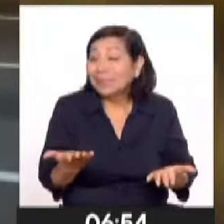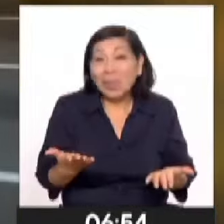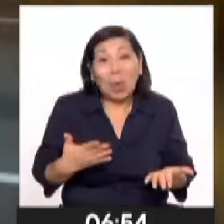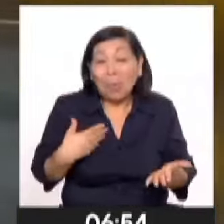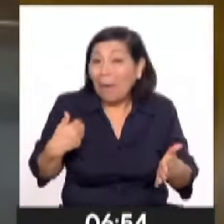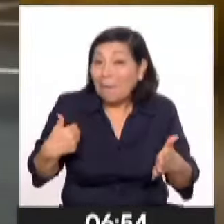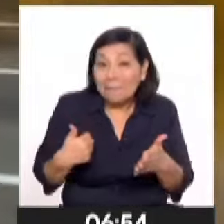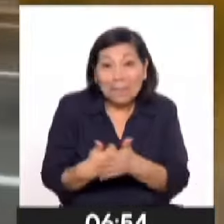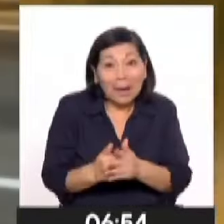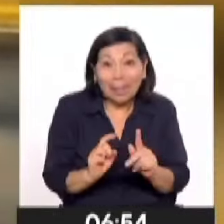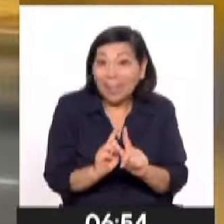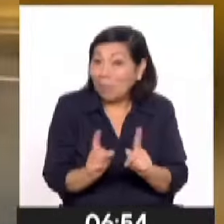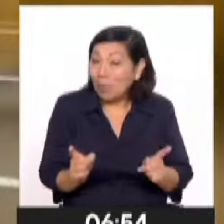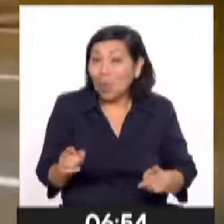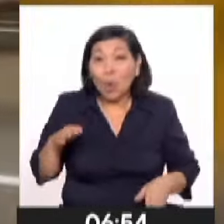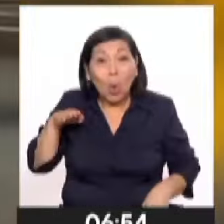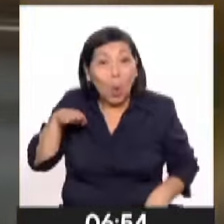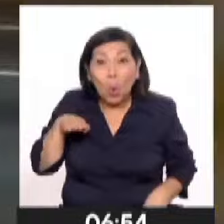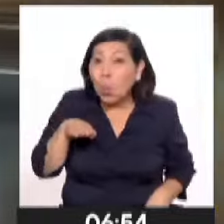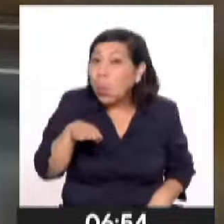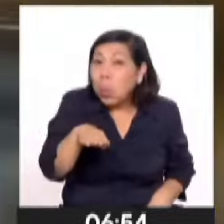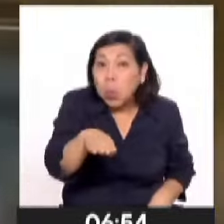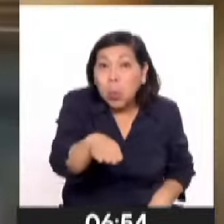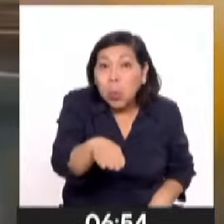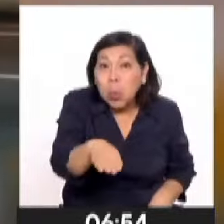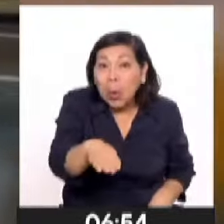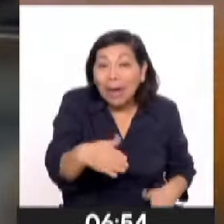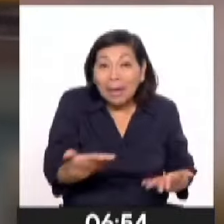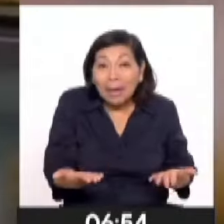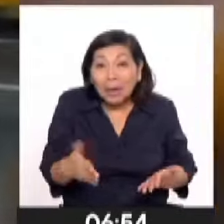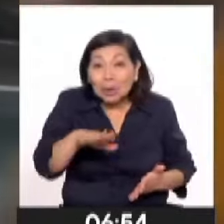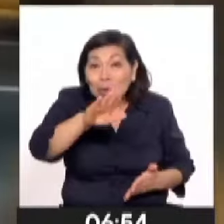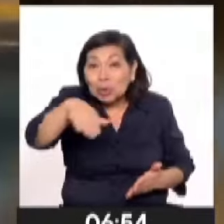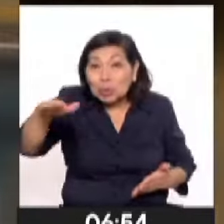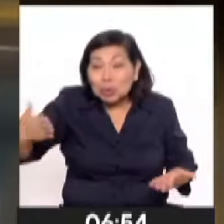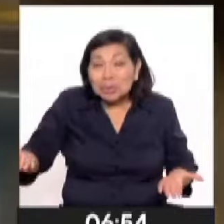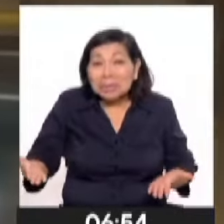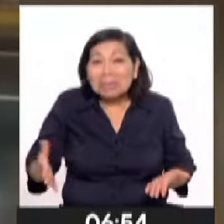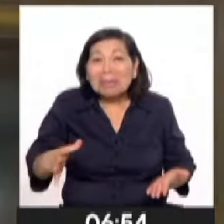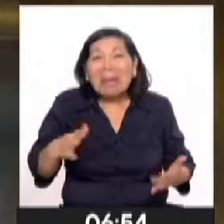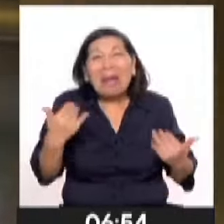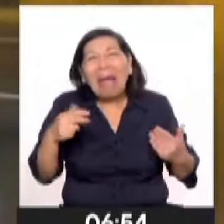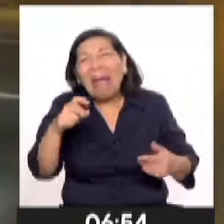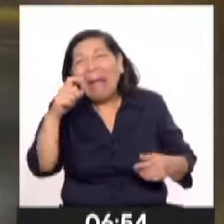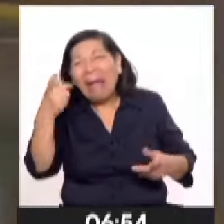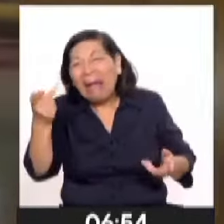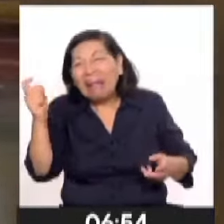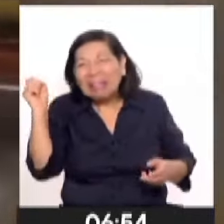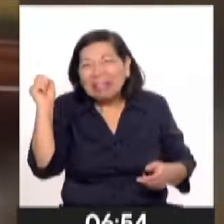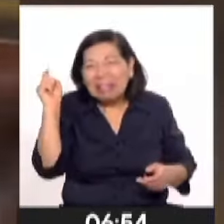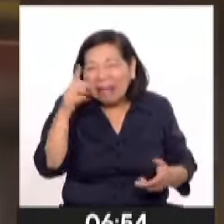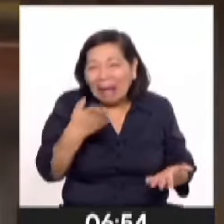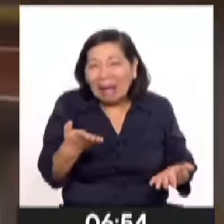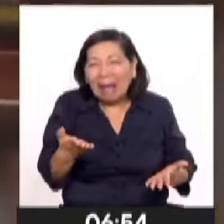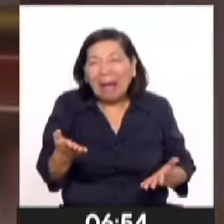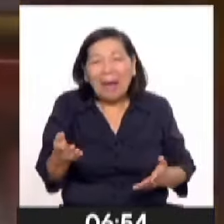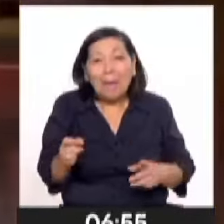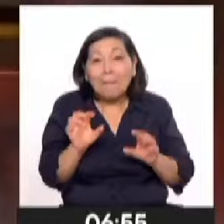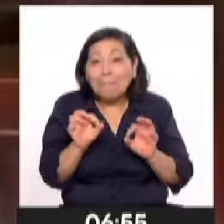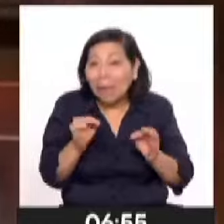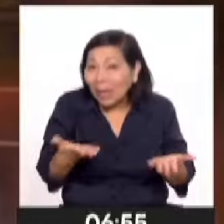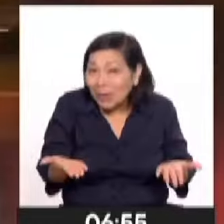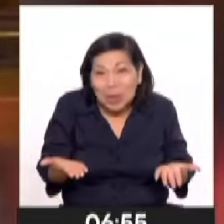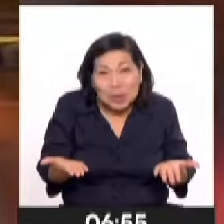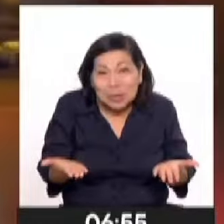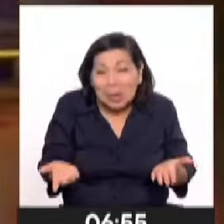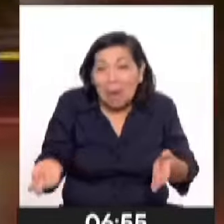puede frenar tampoco en esta vía, está más bien acelerando, y estos niños, en medio de su inocencia, de su travesura, no miden el peligro